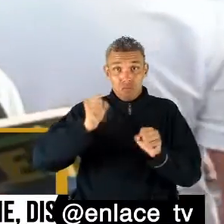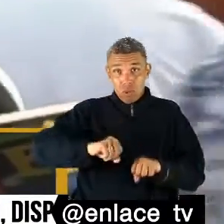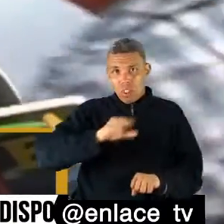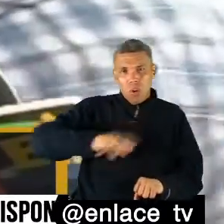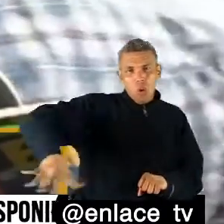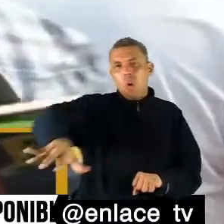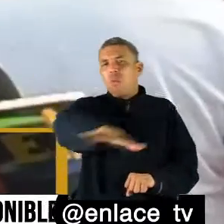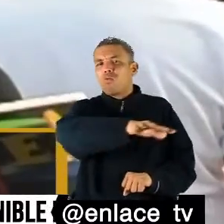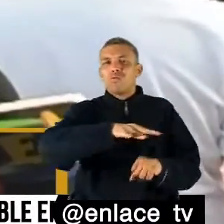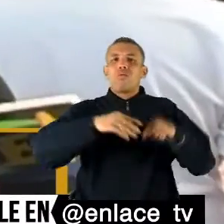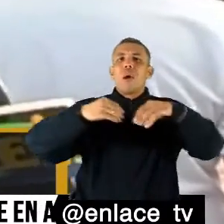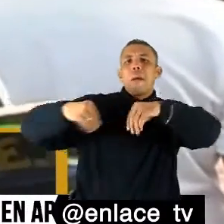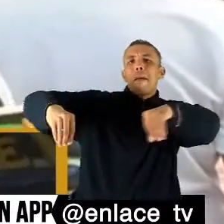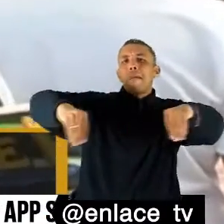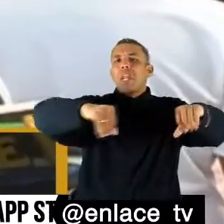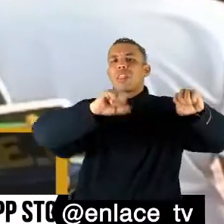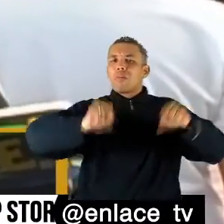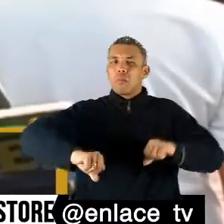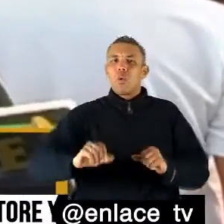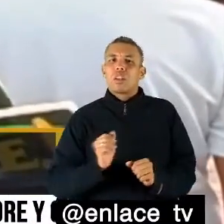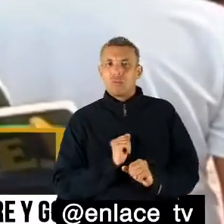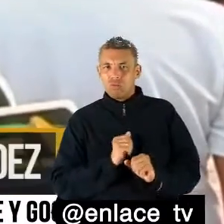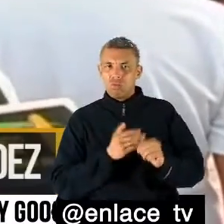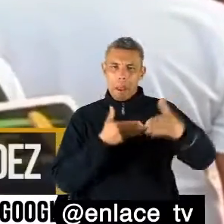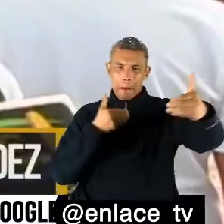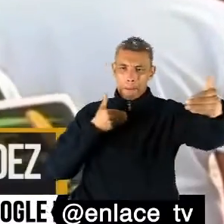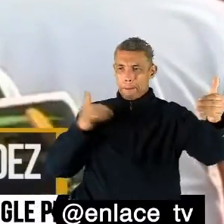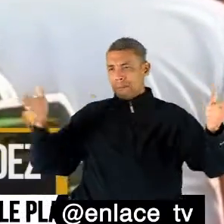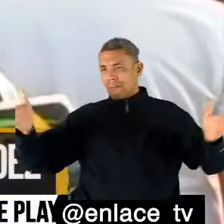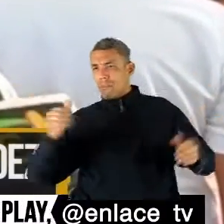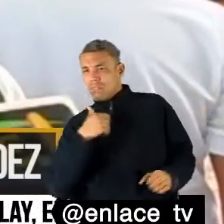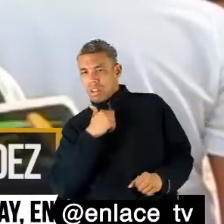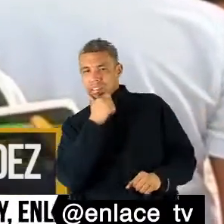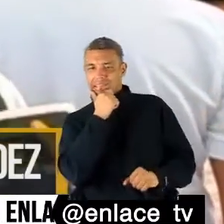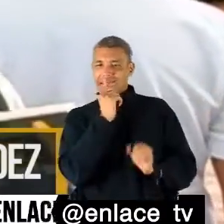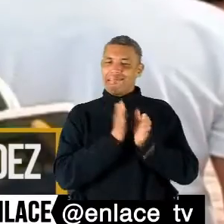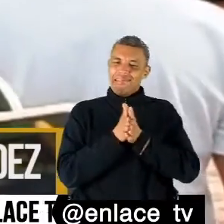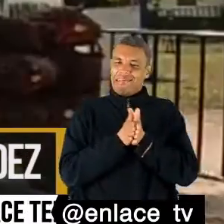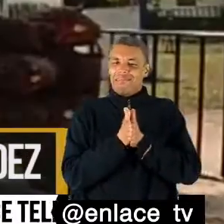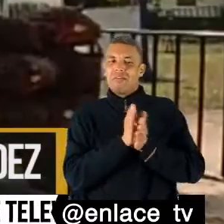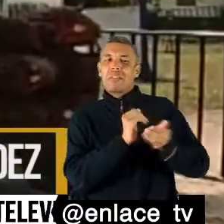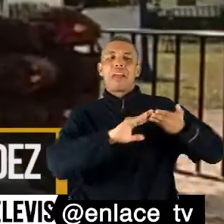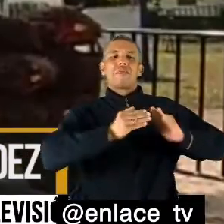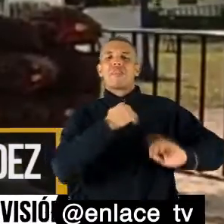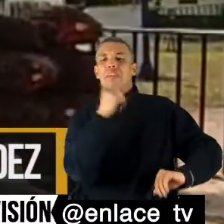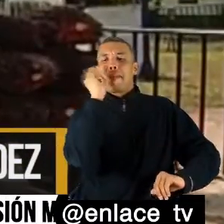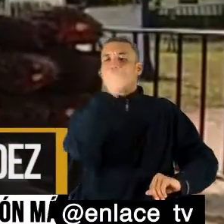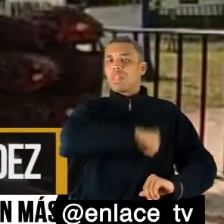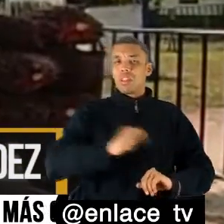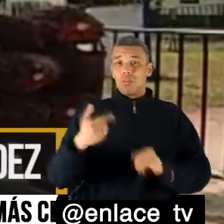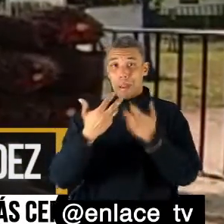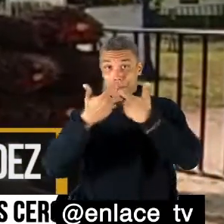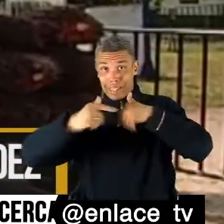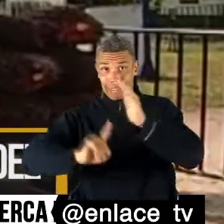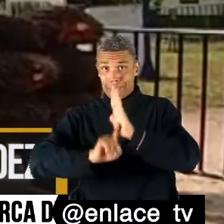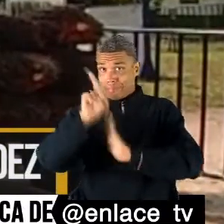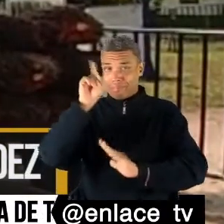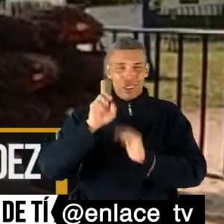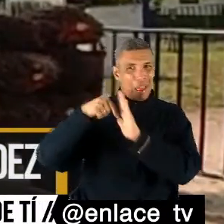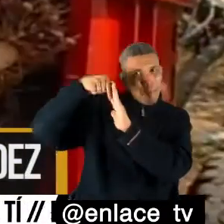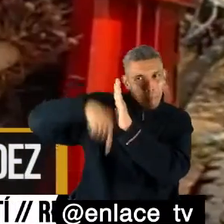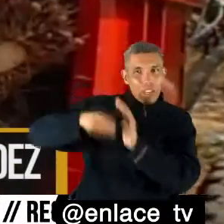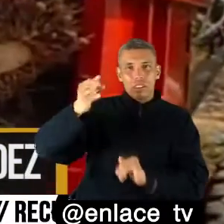puede desarrollar un producto sin tener en cuenta la comunidad, yo creo que están condenados a fracasar. Asistía en esa oportunidad a la entrega de Indupalma